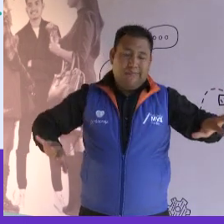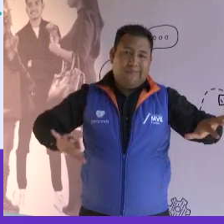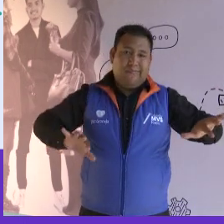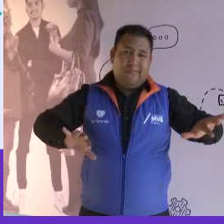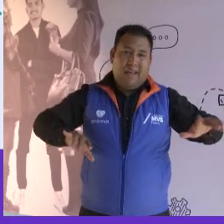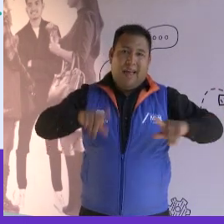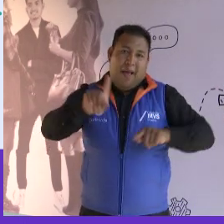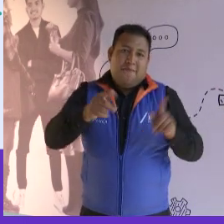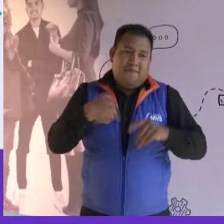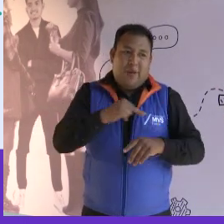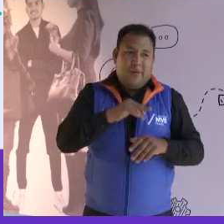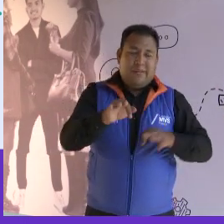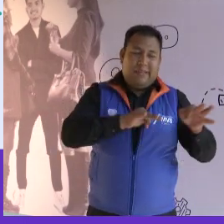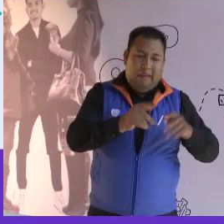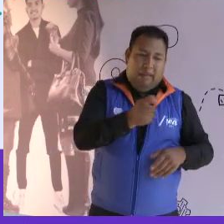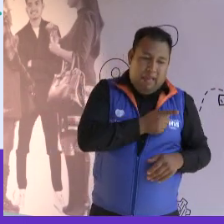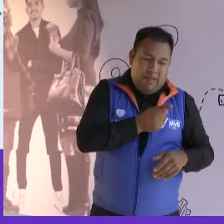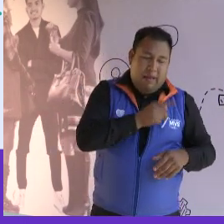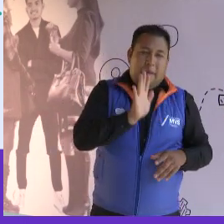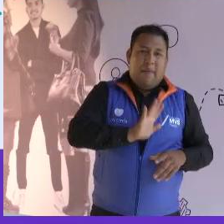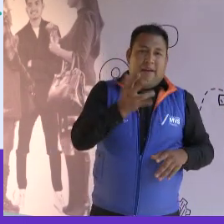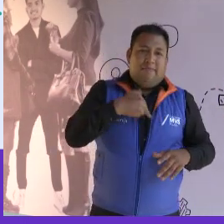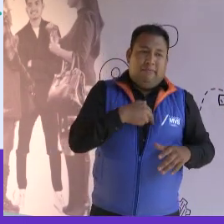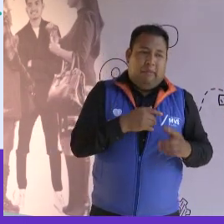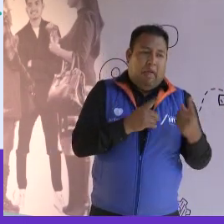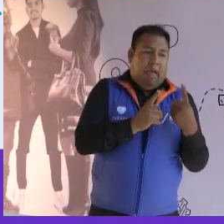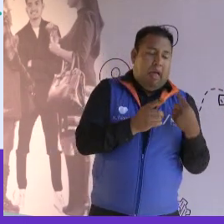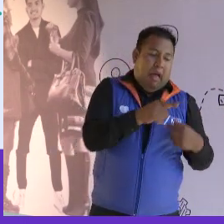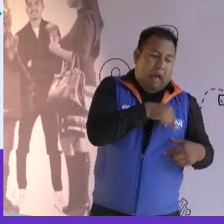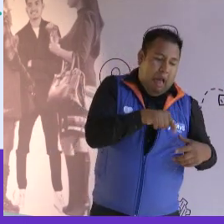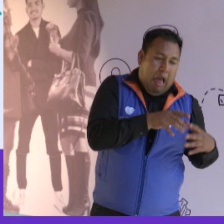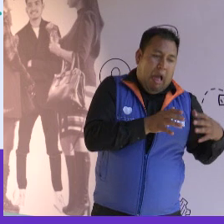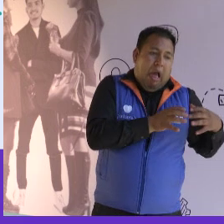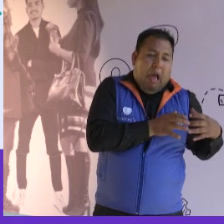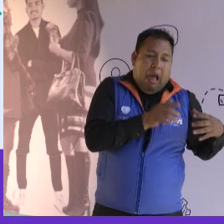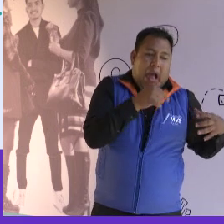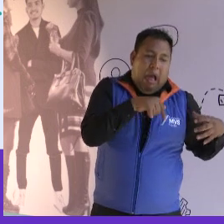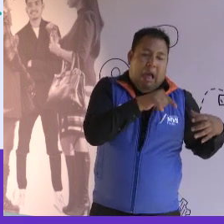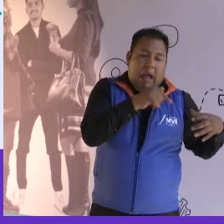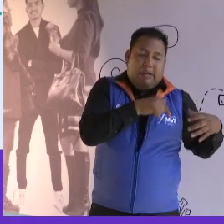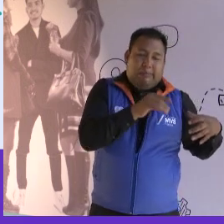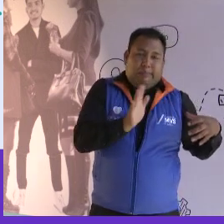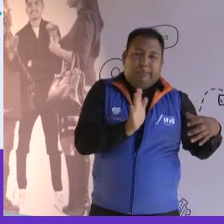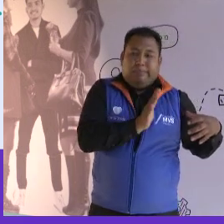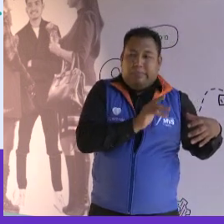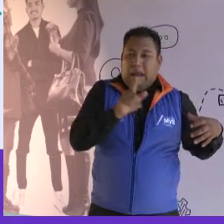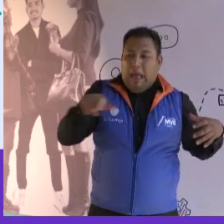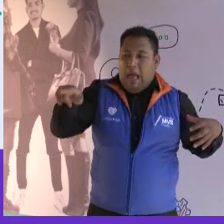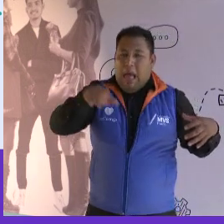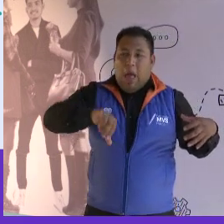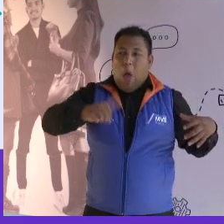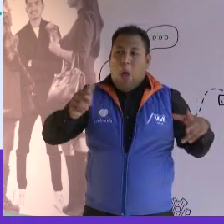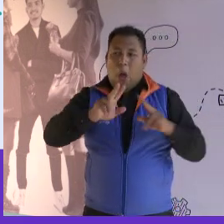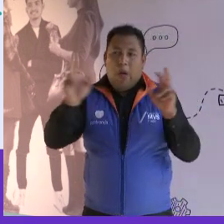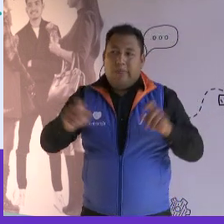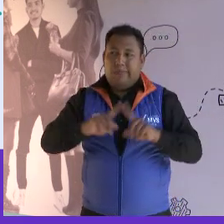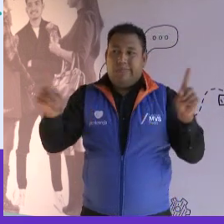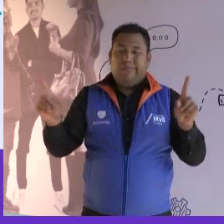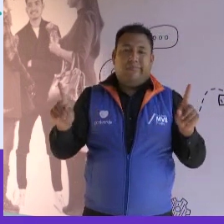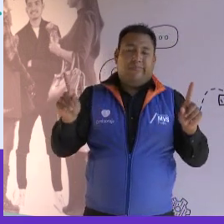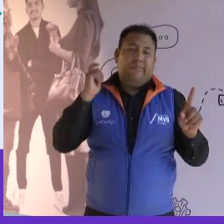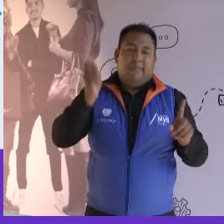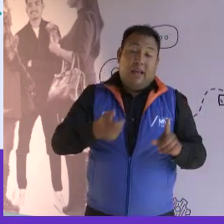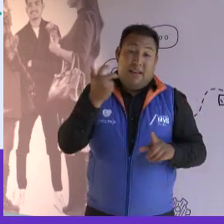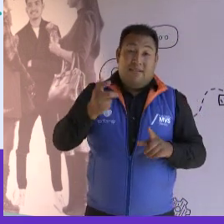medio loquito, ¿no? Que estás ahí solo, perdido, y que eres el único loco que traes ese tema, y que pues generas